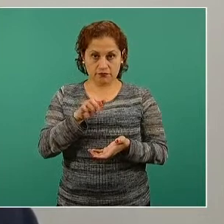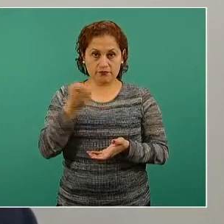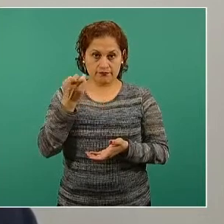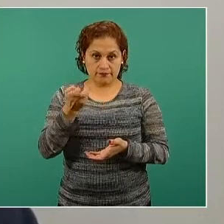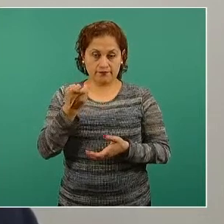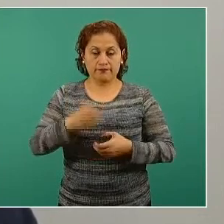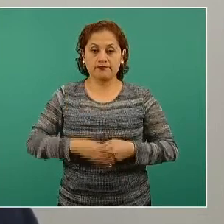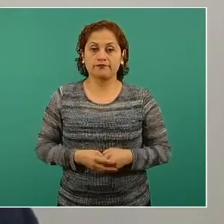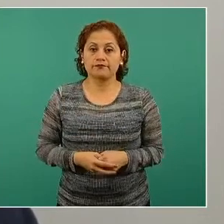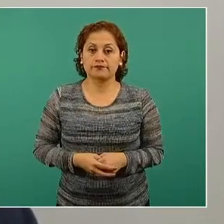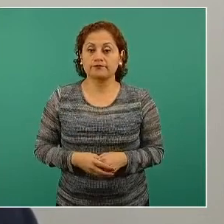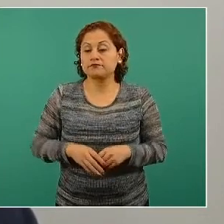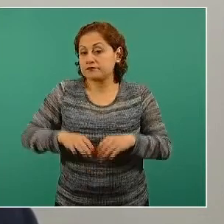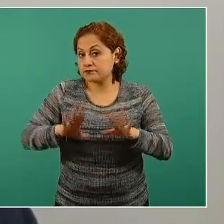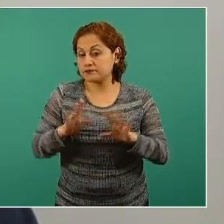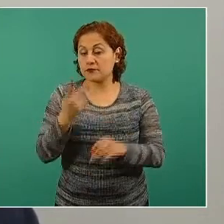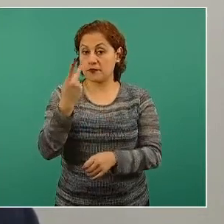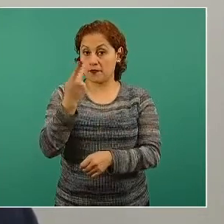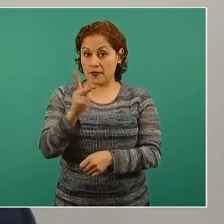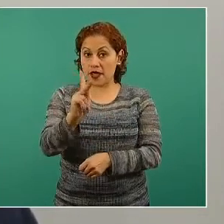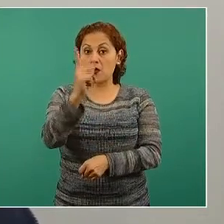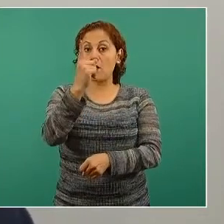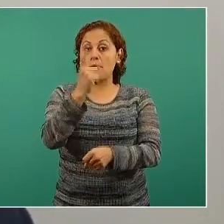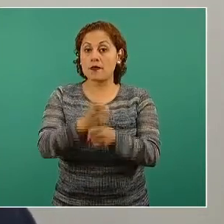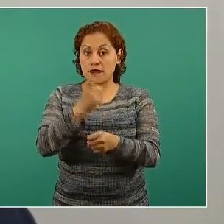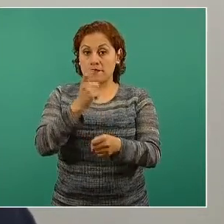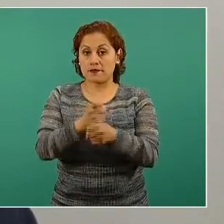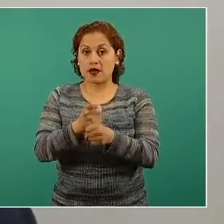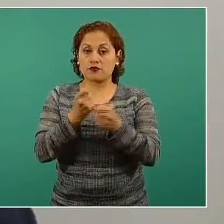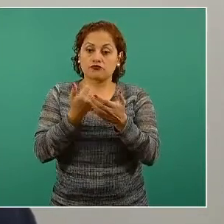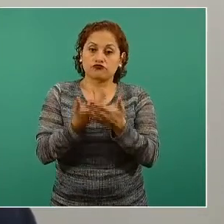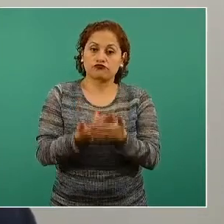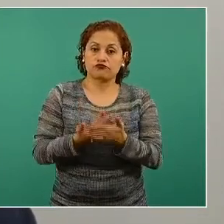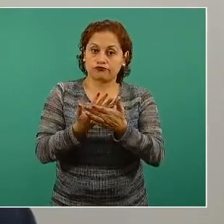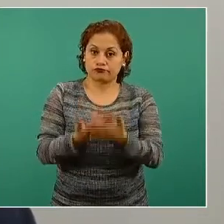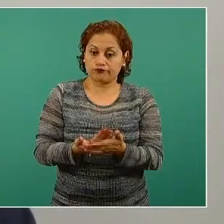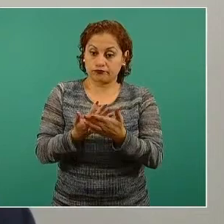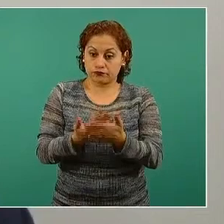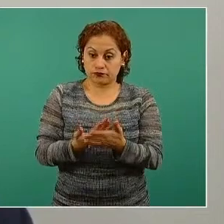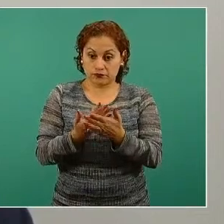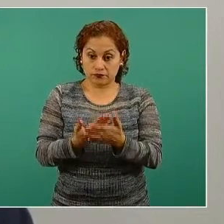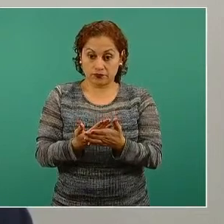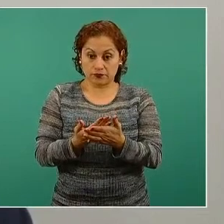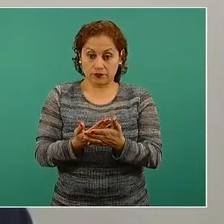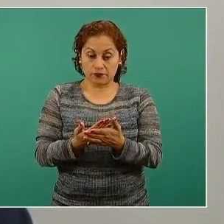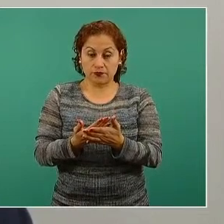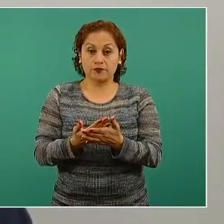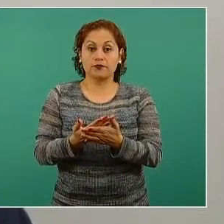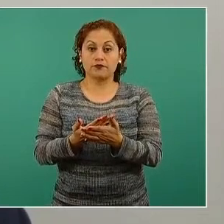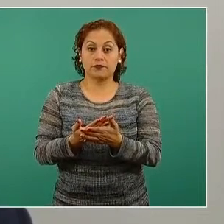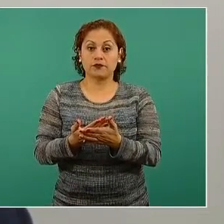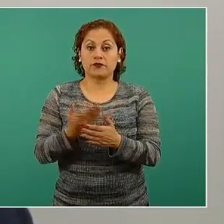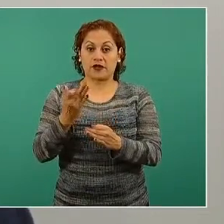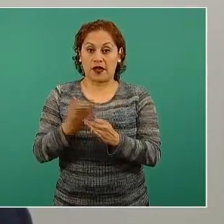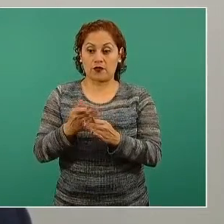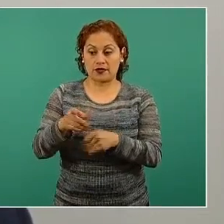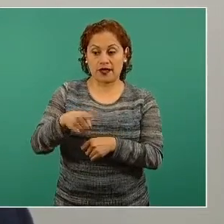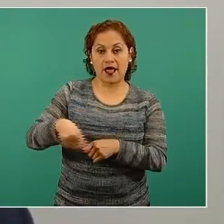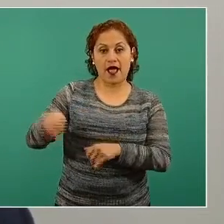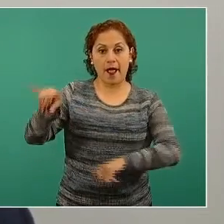vacuna, pero estaremos primero pendientes, uno, de que obviamente estas dosis se terminen de envasar y